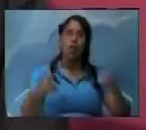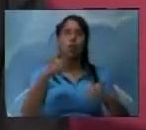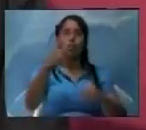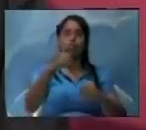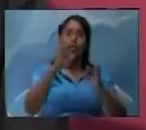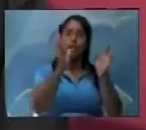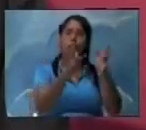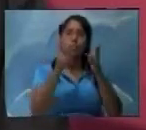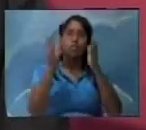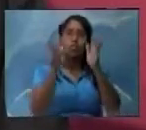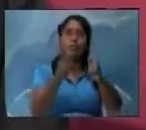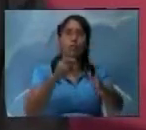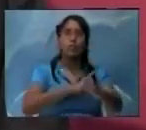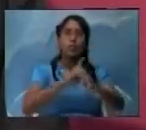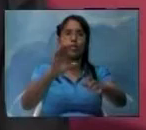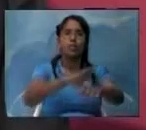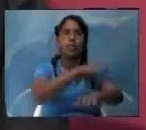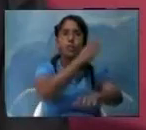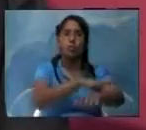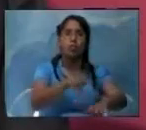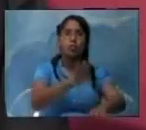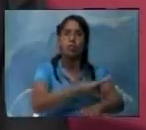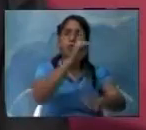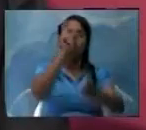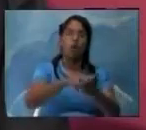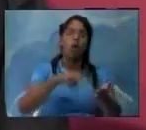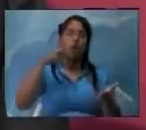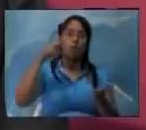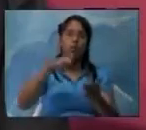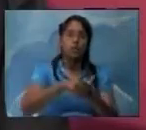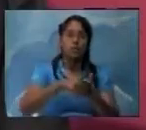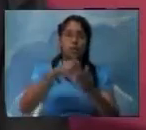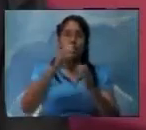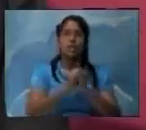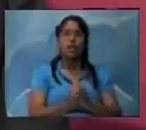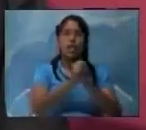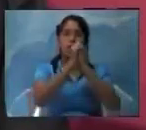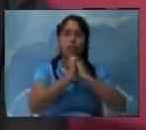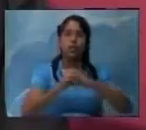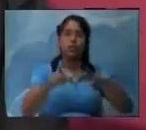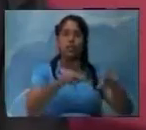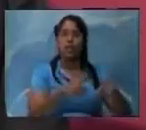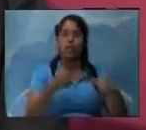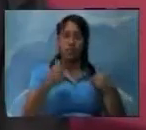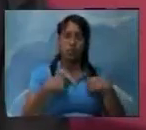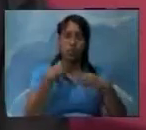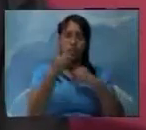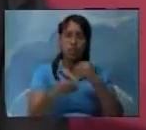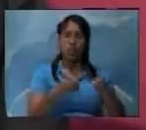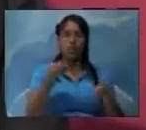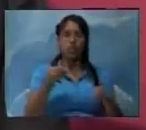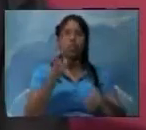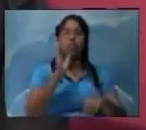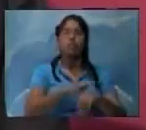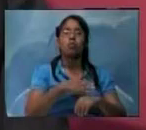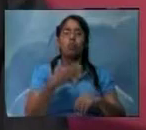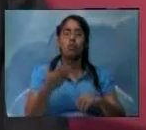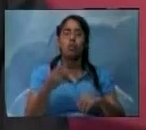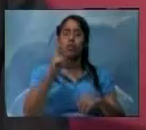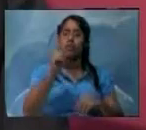todo instrumento de música, os postréis y adoréis la estatua que he hecho? Porque si